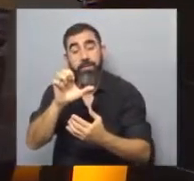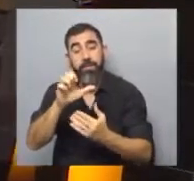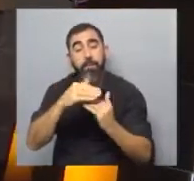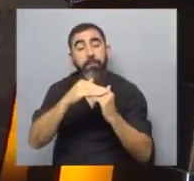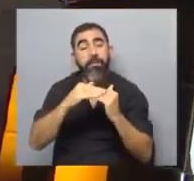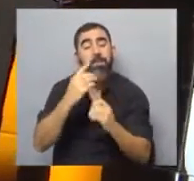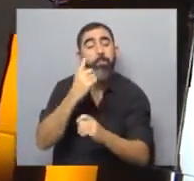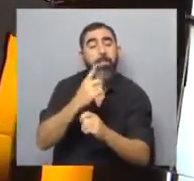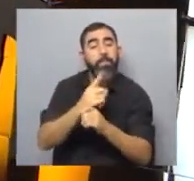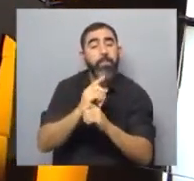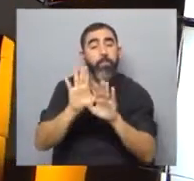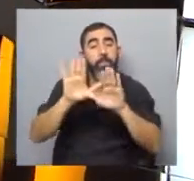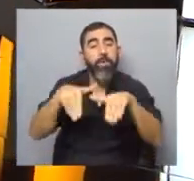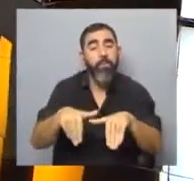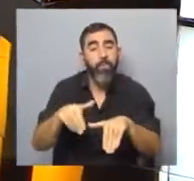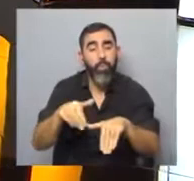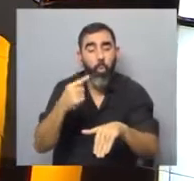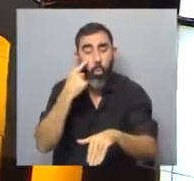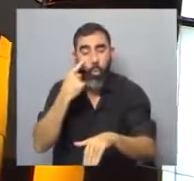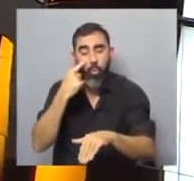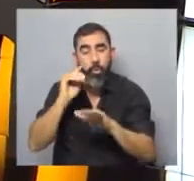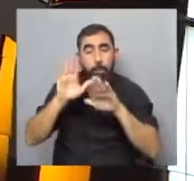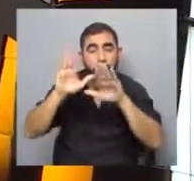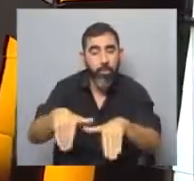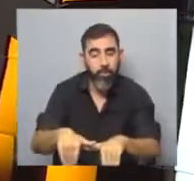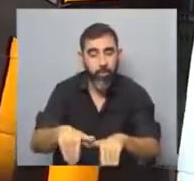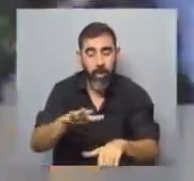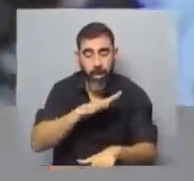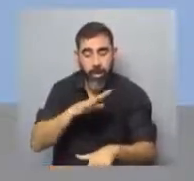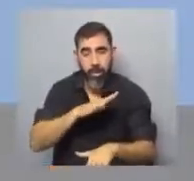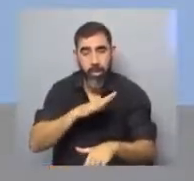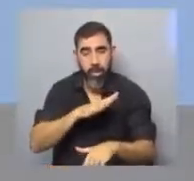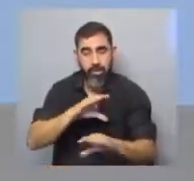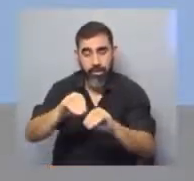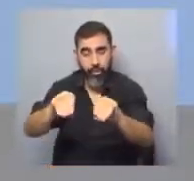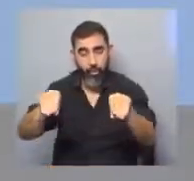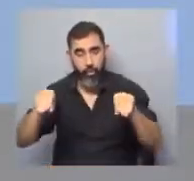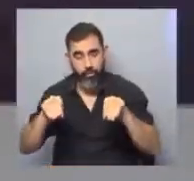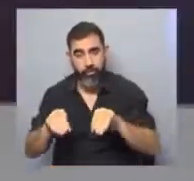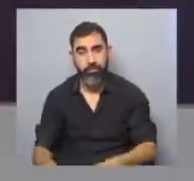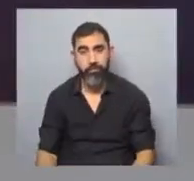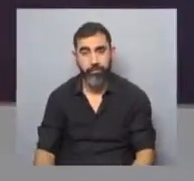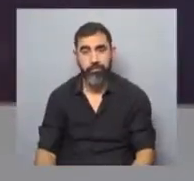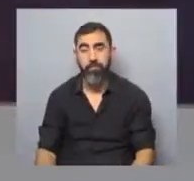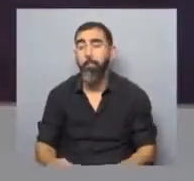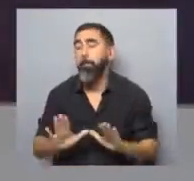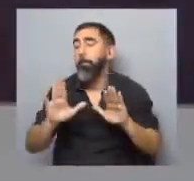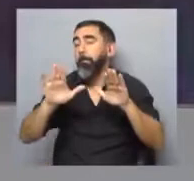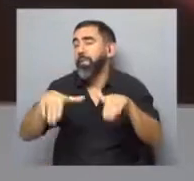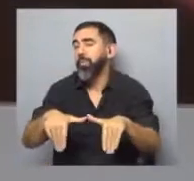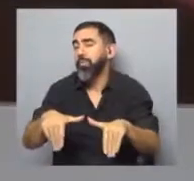primer lugar en los patrimonios, en conocer los patrimonios que tienen los territorios. Y dije patrimonios